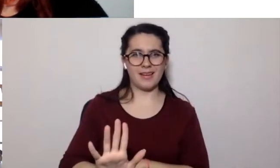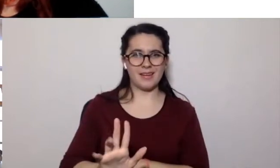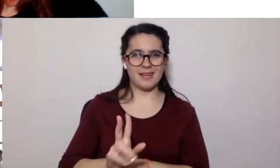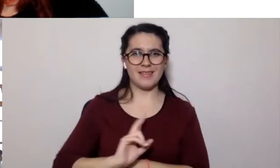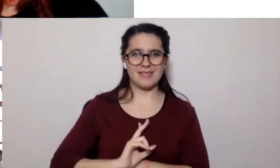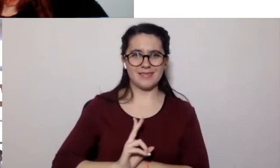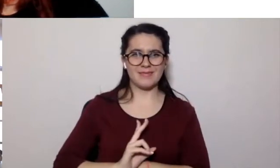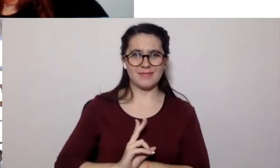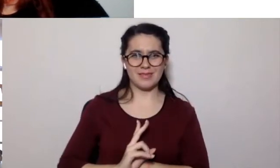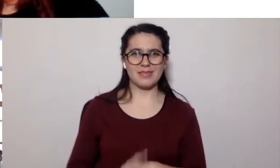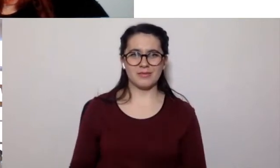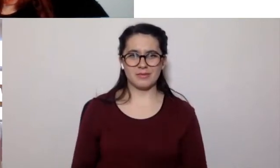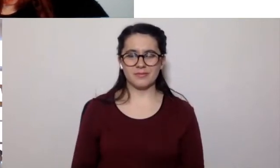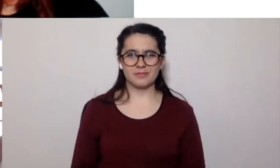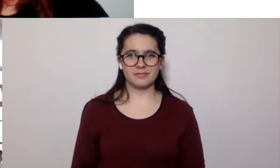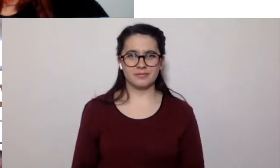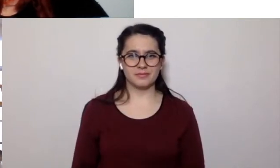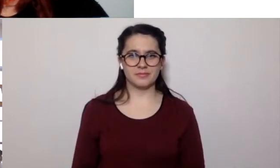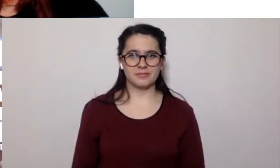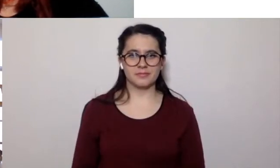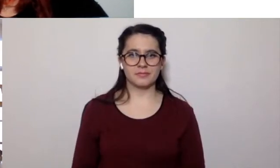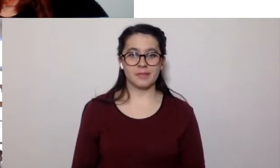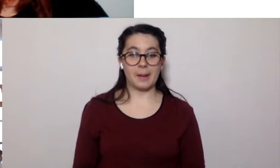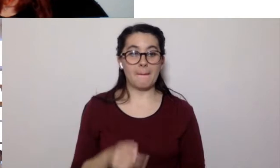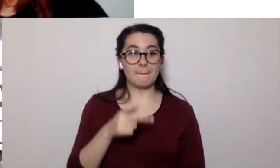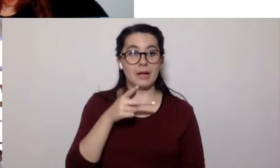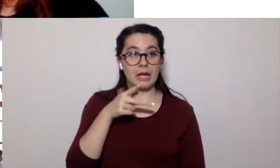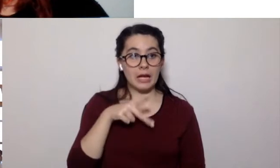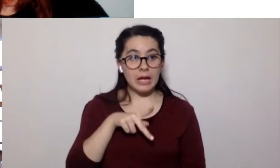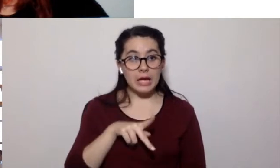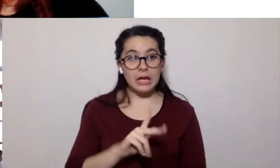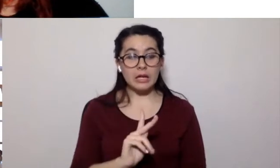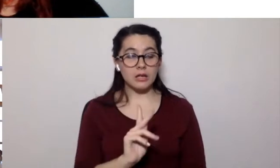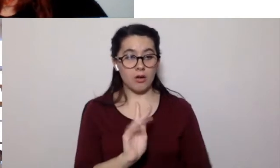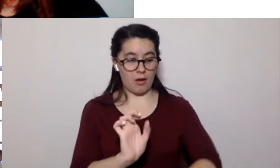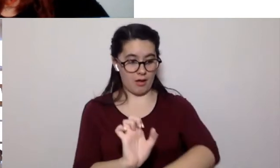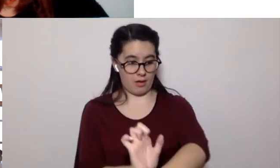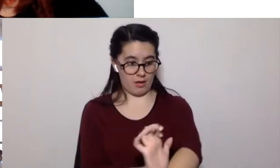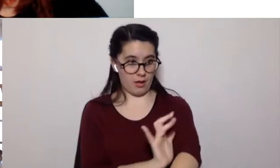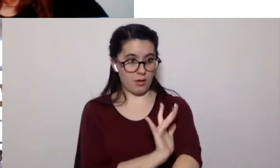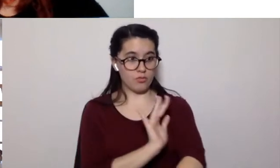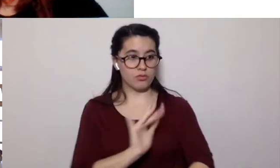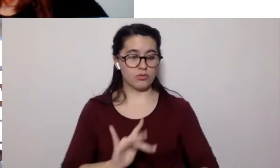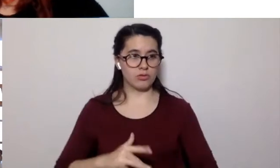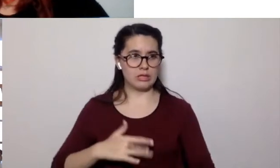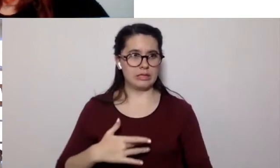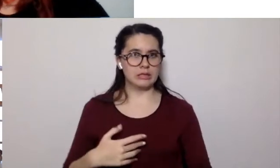¿no? Pero esta emoción, o sea, cuando estamos en tensión